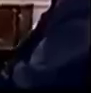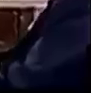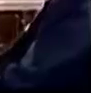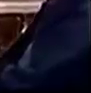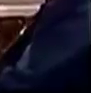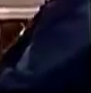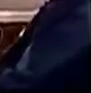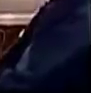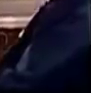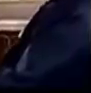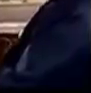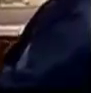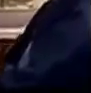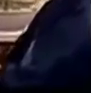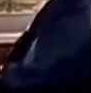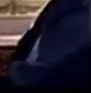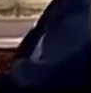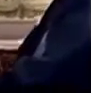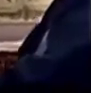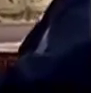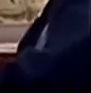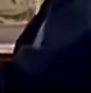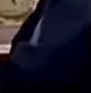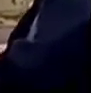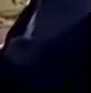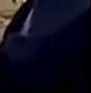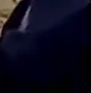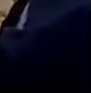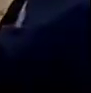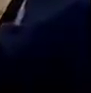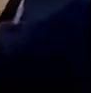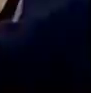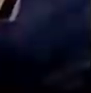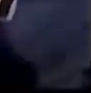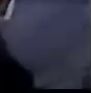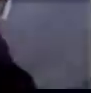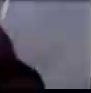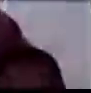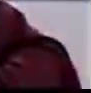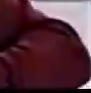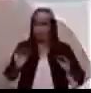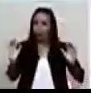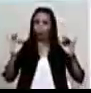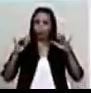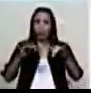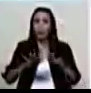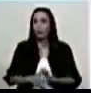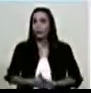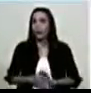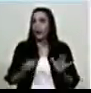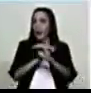sus amistades, con sus amigos, con sus amigas, salgan a disfrutar, a ser felices, a